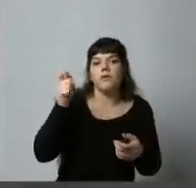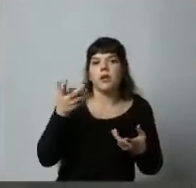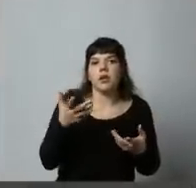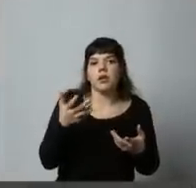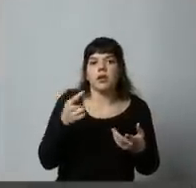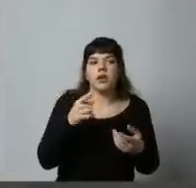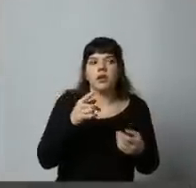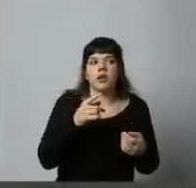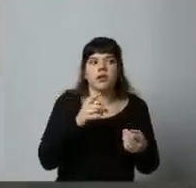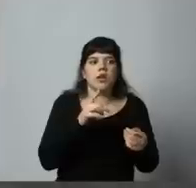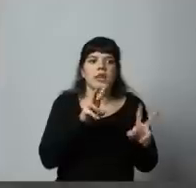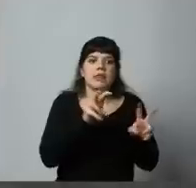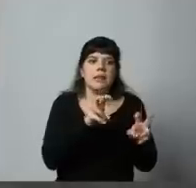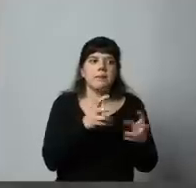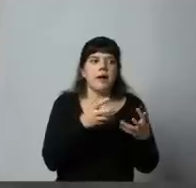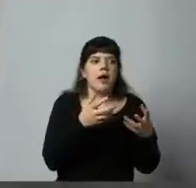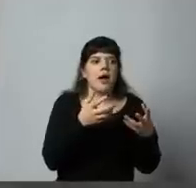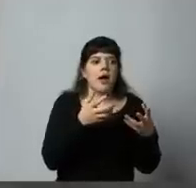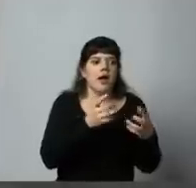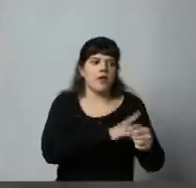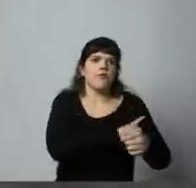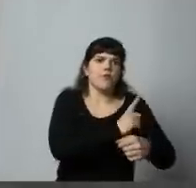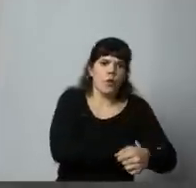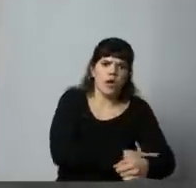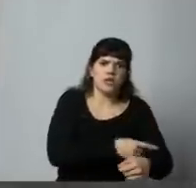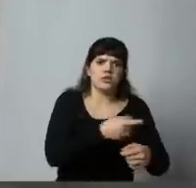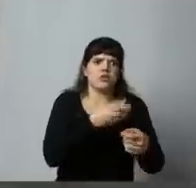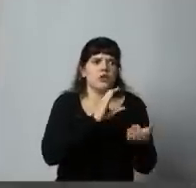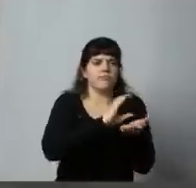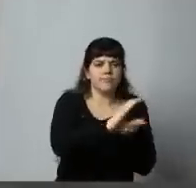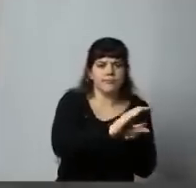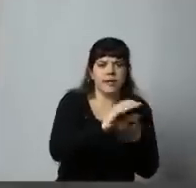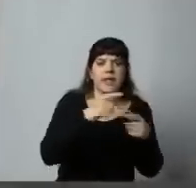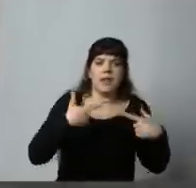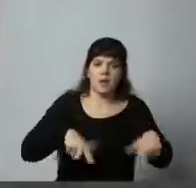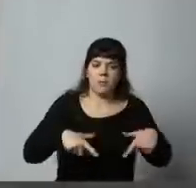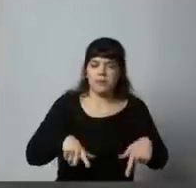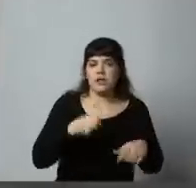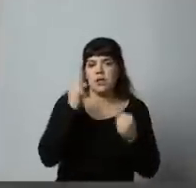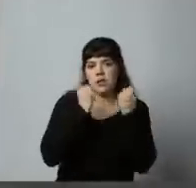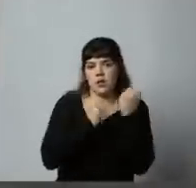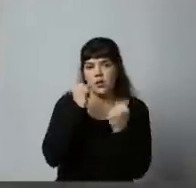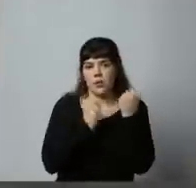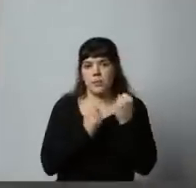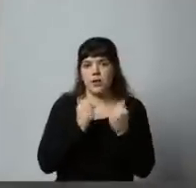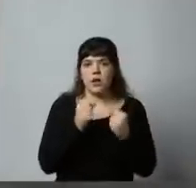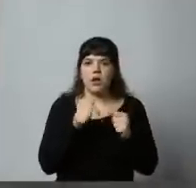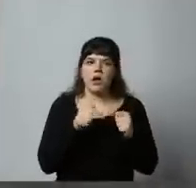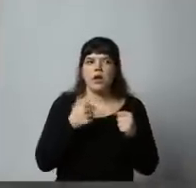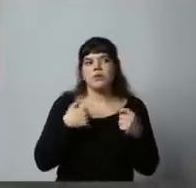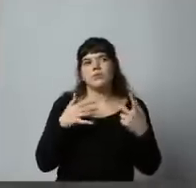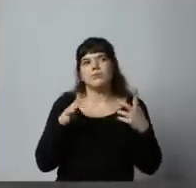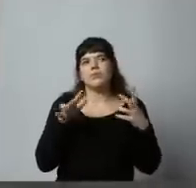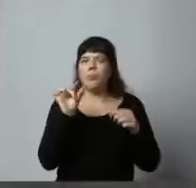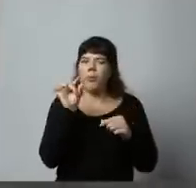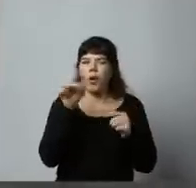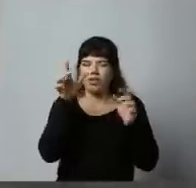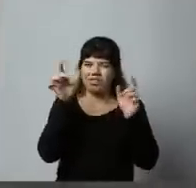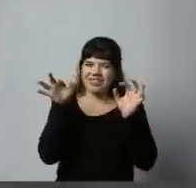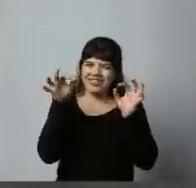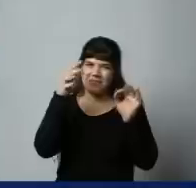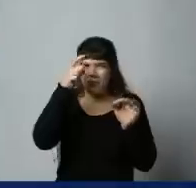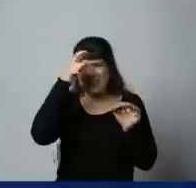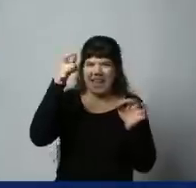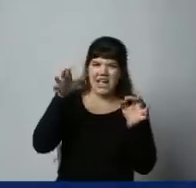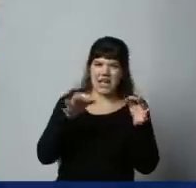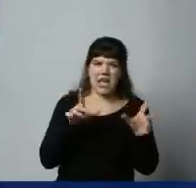el refuerzo del crédito que tiene que dar el Ministerio de economía esto es una cuestión un poquito técnica del presupuesto